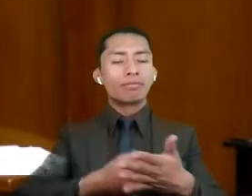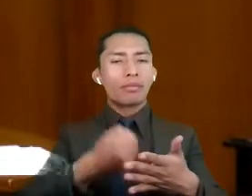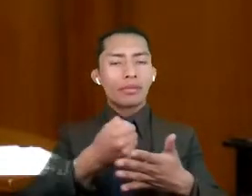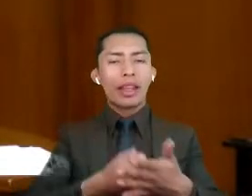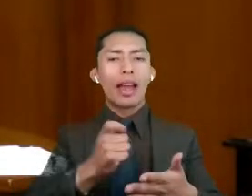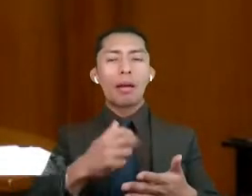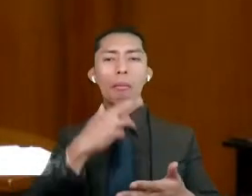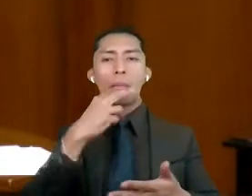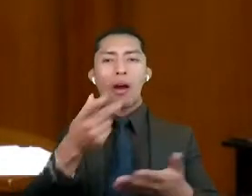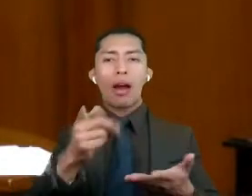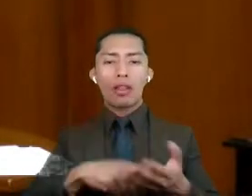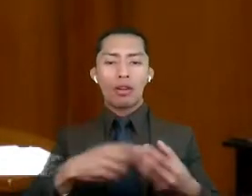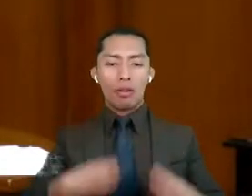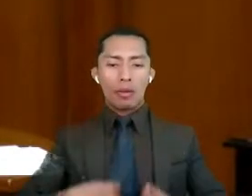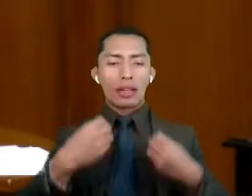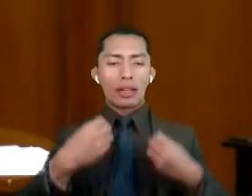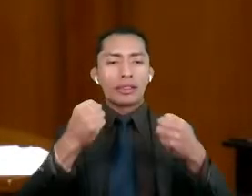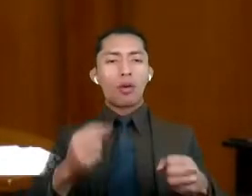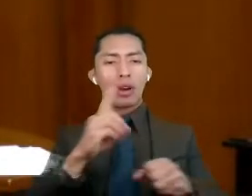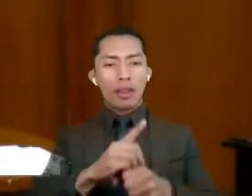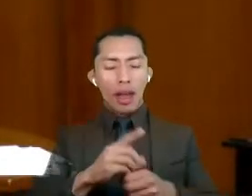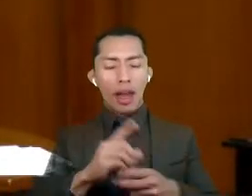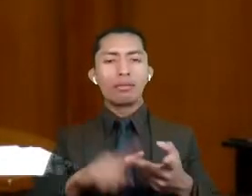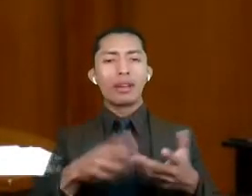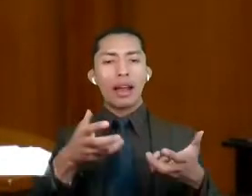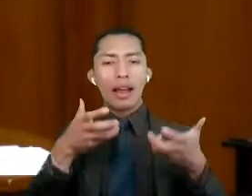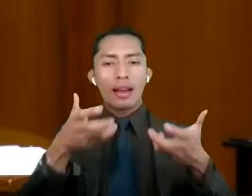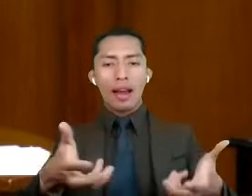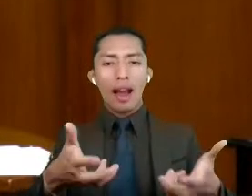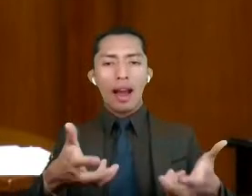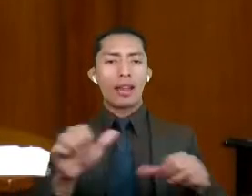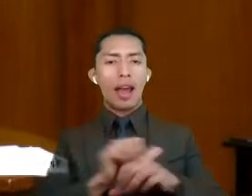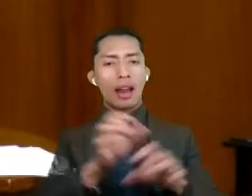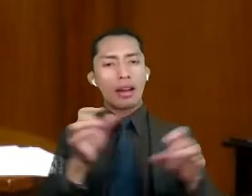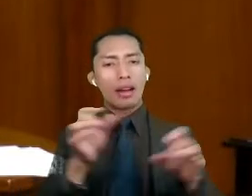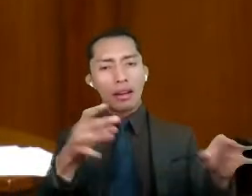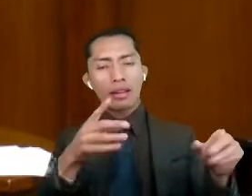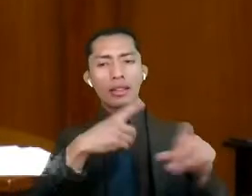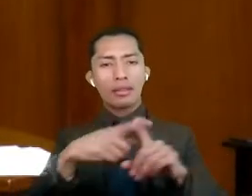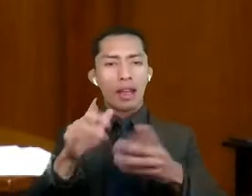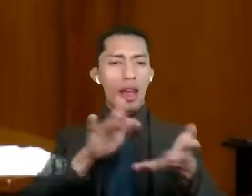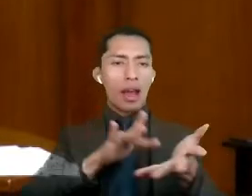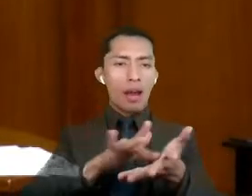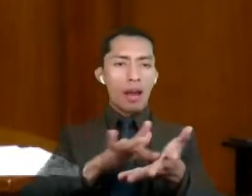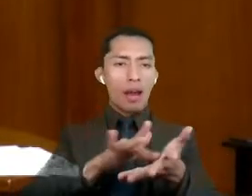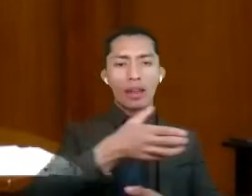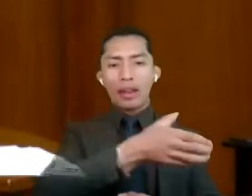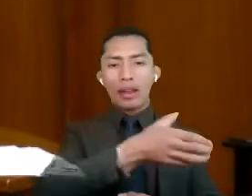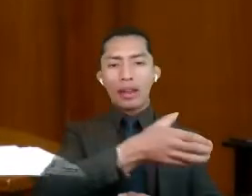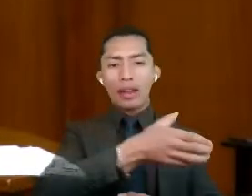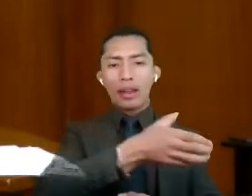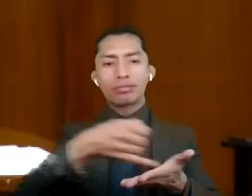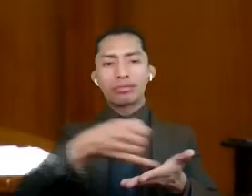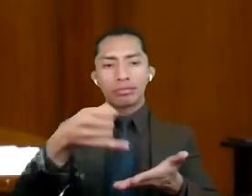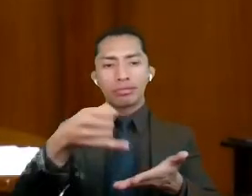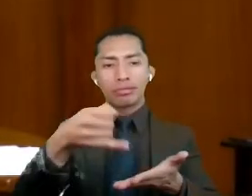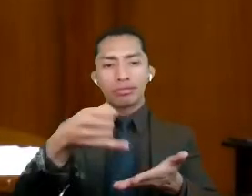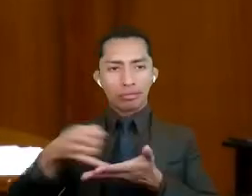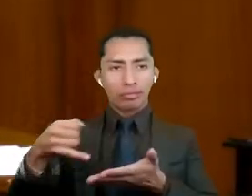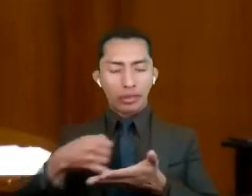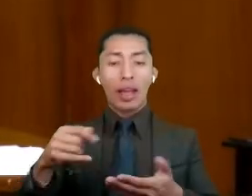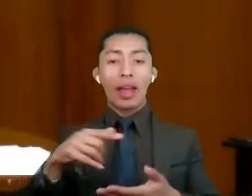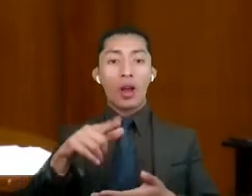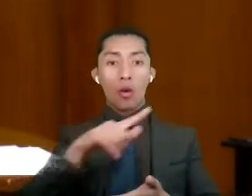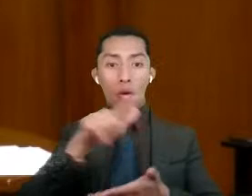seguridad pública, mejoramiento de las vialidades, diferentes apoyos al campo, porque en el sitio 20 de Zumpango